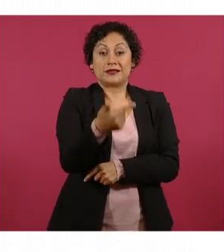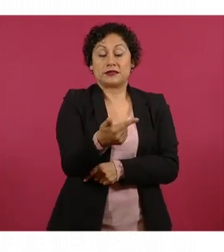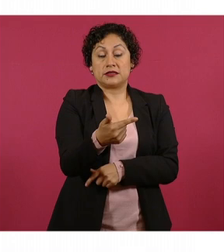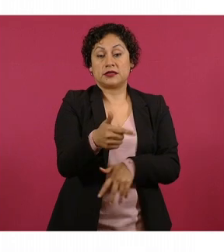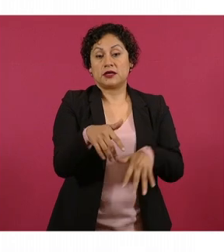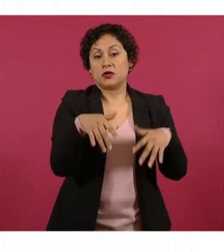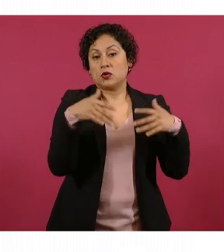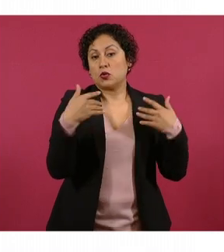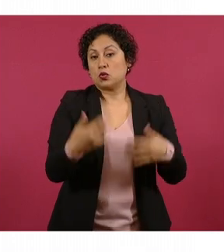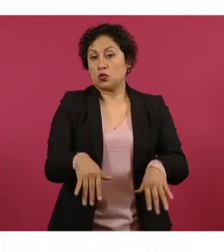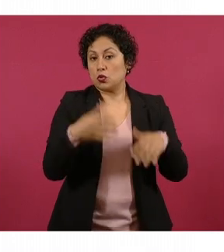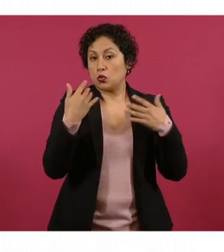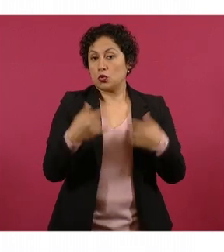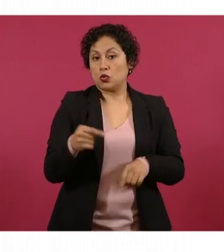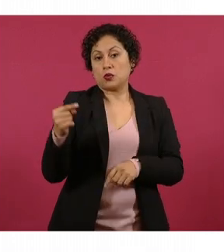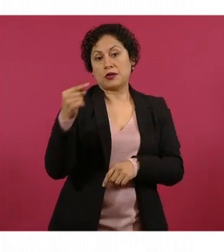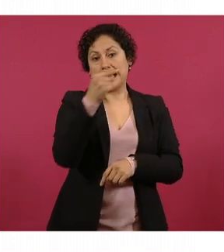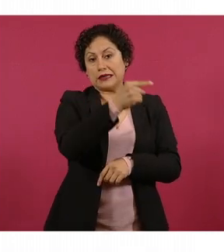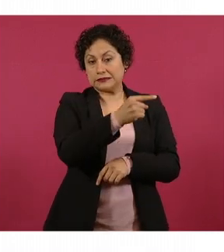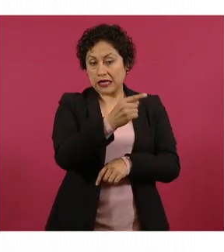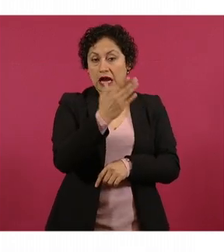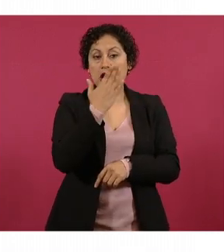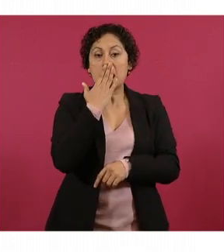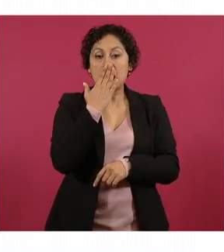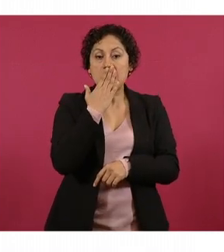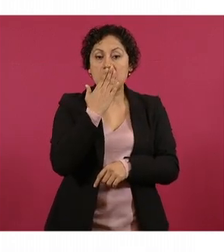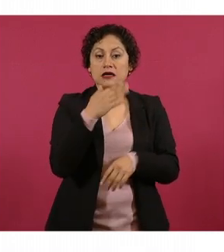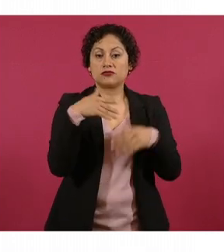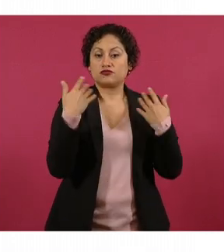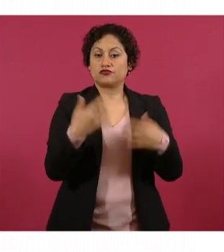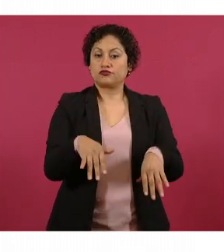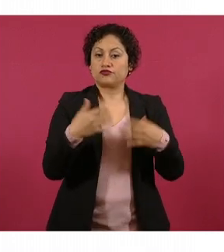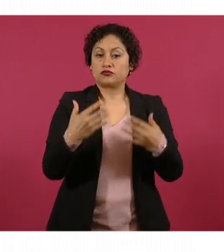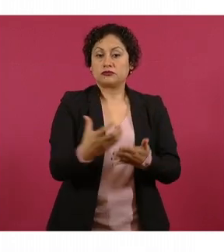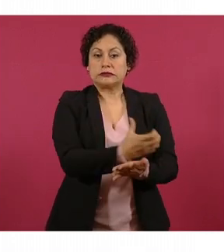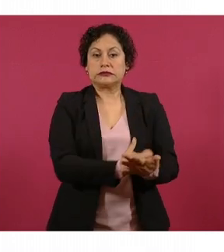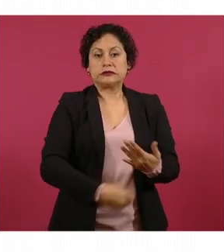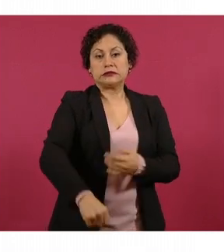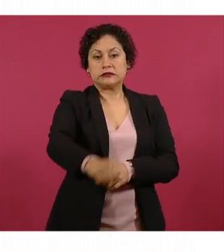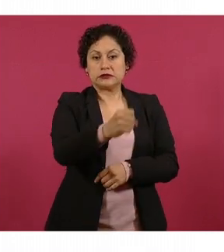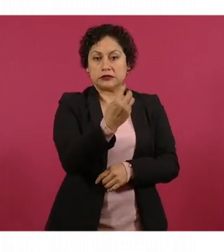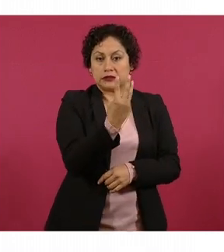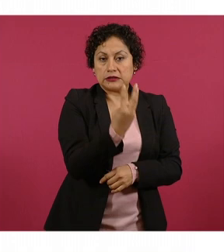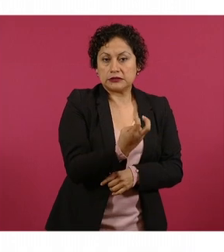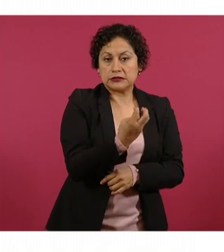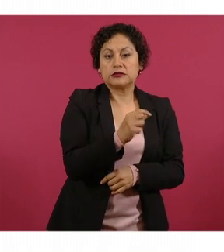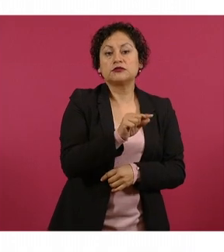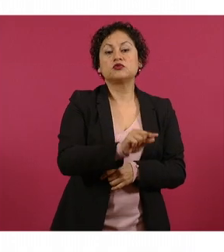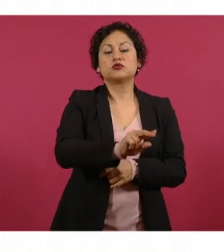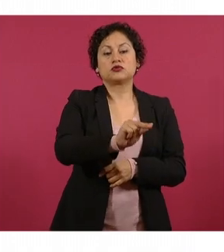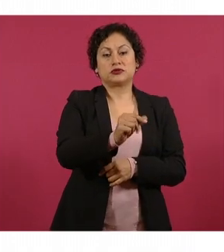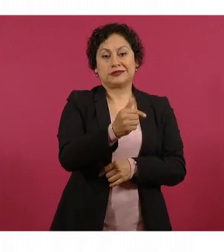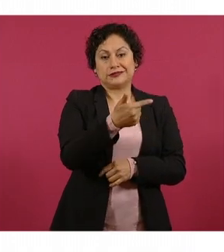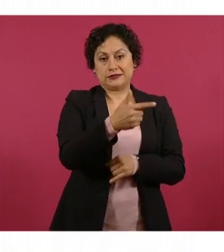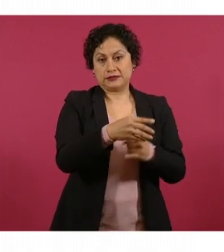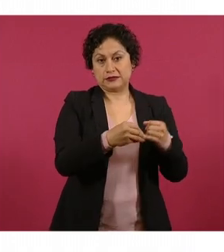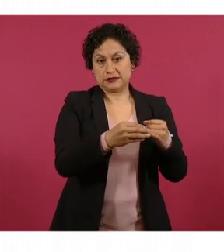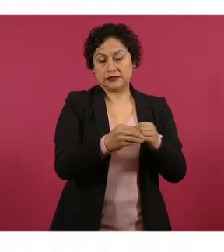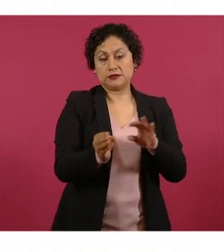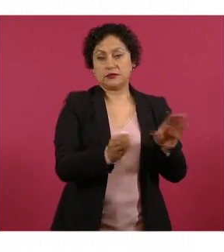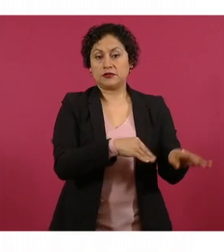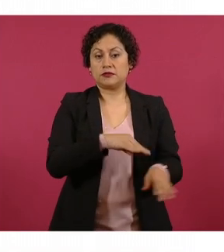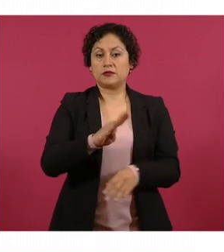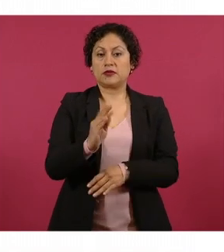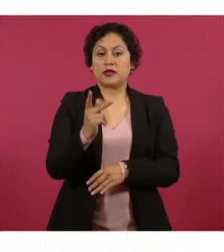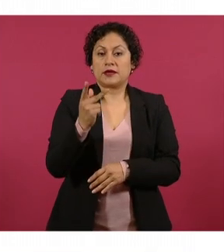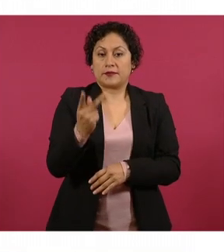vez más allá en el estado de Sonora, en Hermosillo, con una ganancia de 3 pesos con 87 centavos. BP en Ciudad de